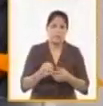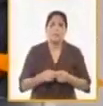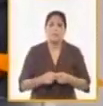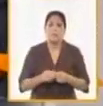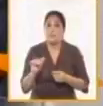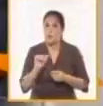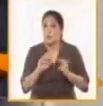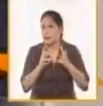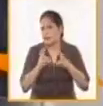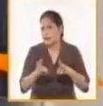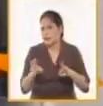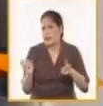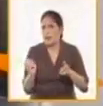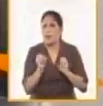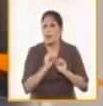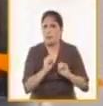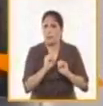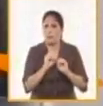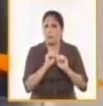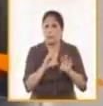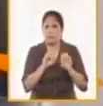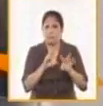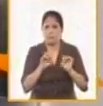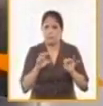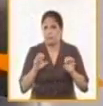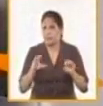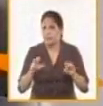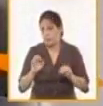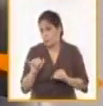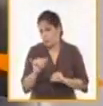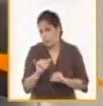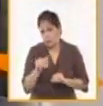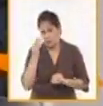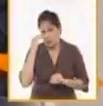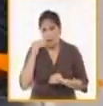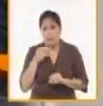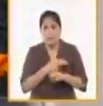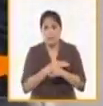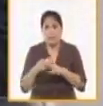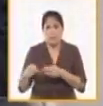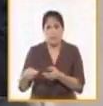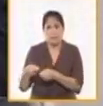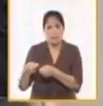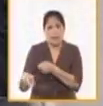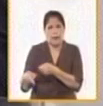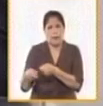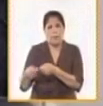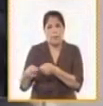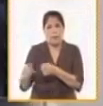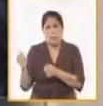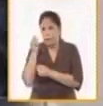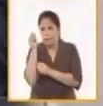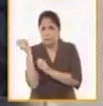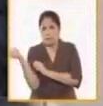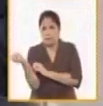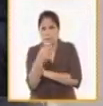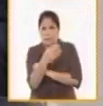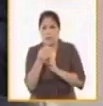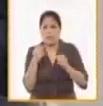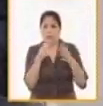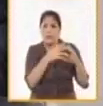a lo que llaman youtubers, que los pagan desde Estados Unidos,